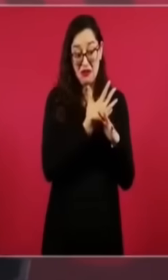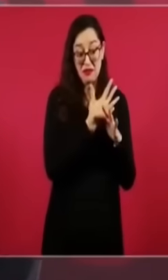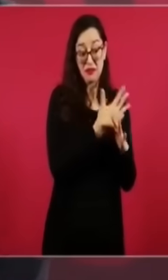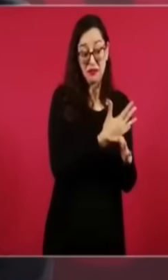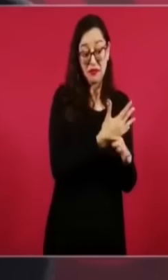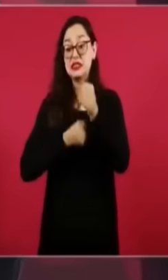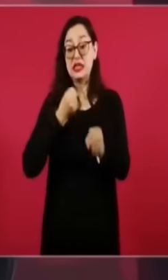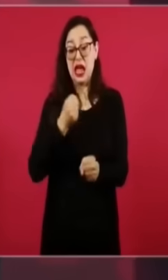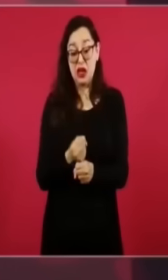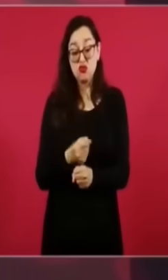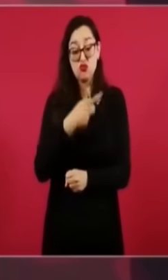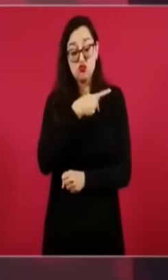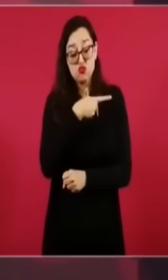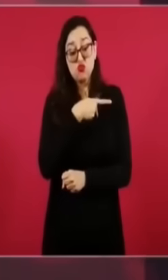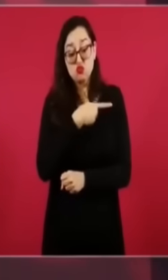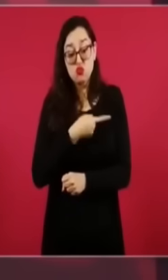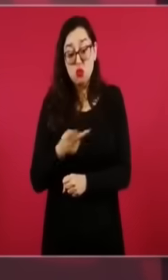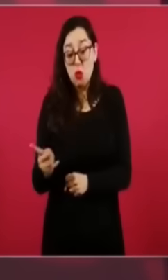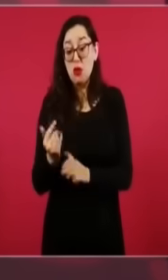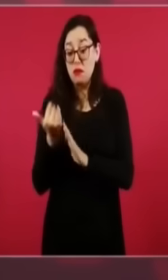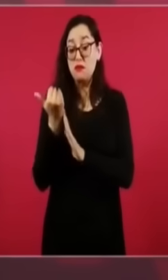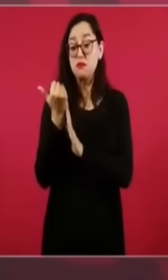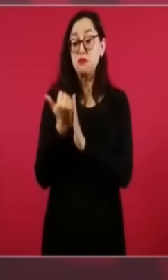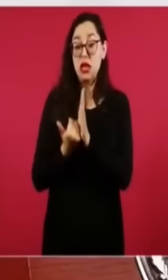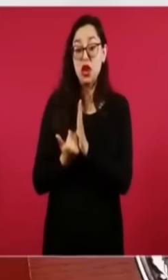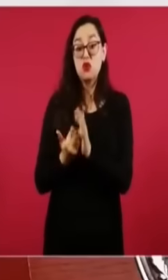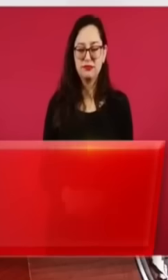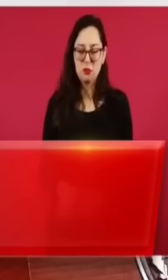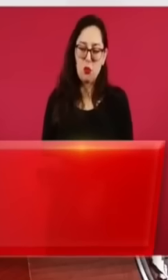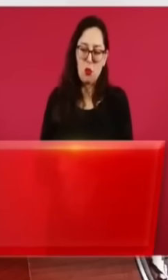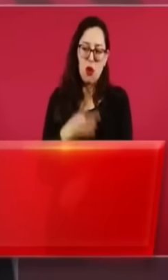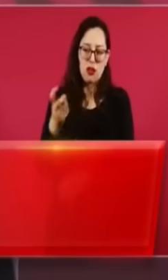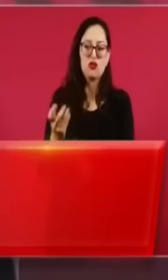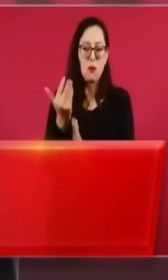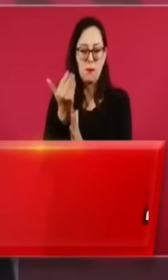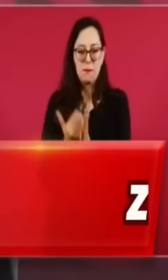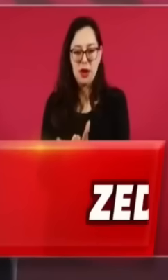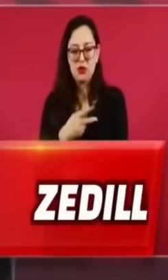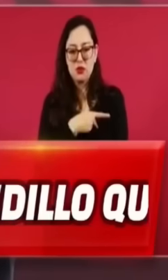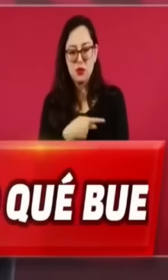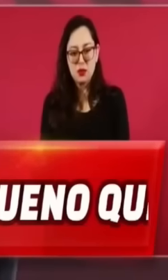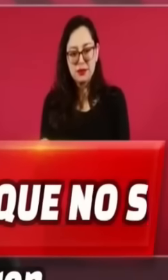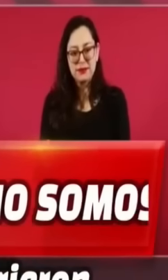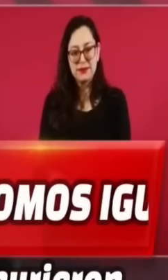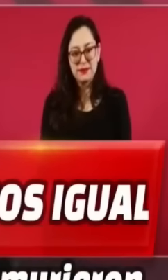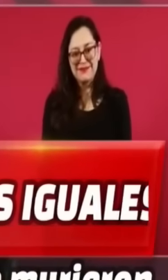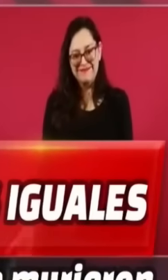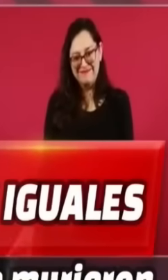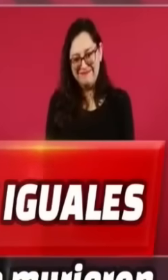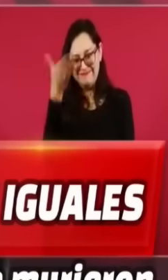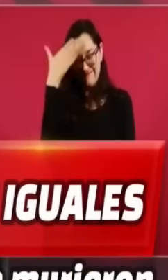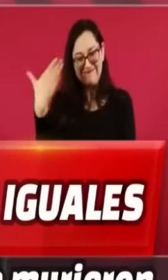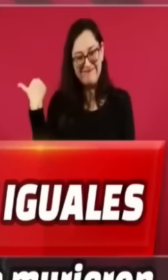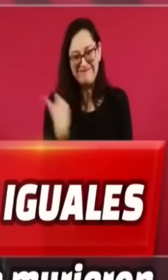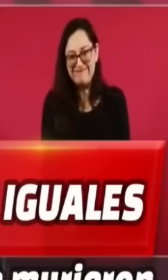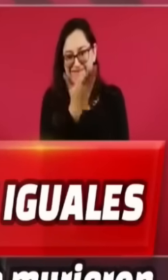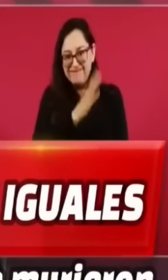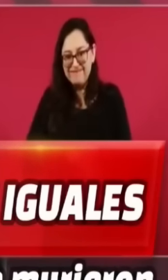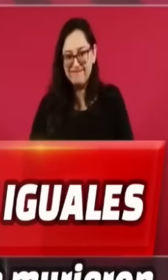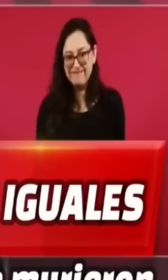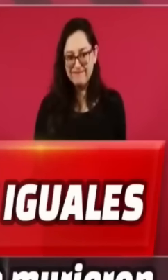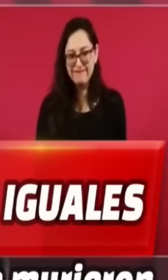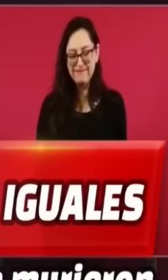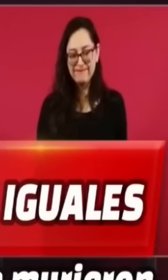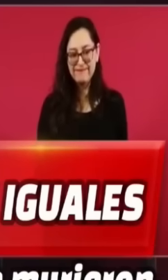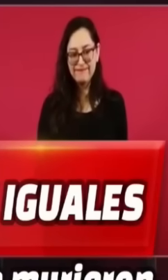me gusta. Dele ahí con su dedo. En especial, si usted piensa, al igual que este humilde